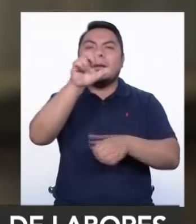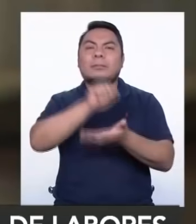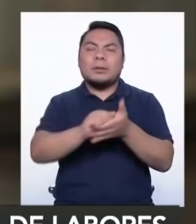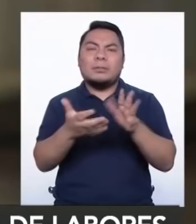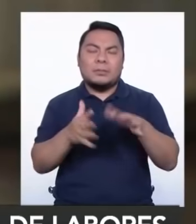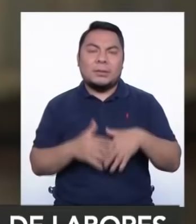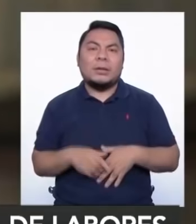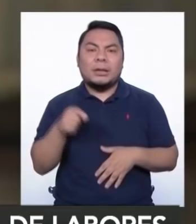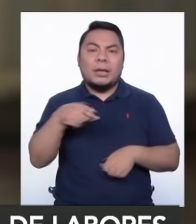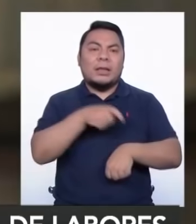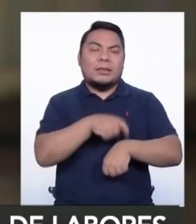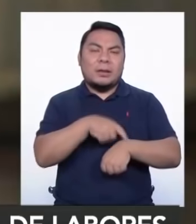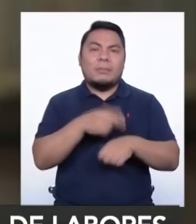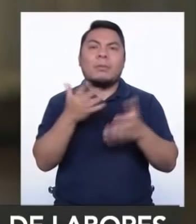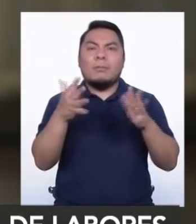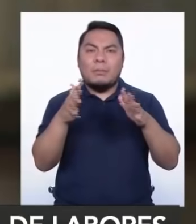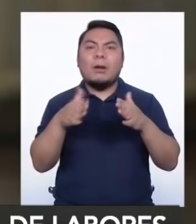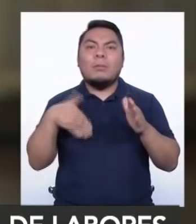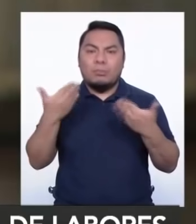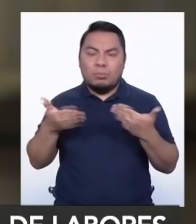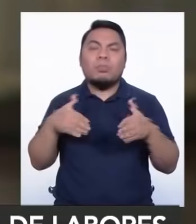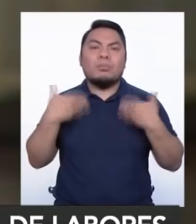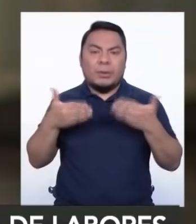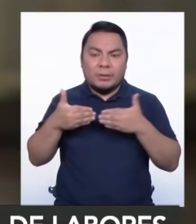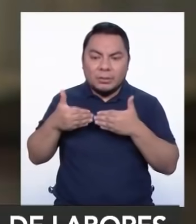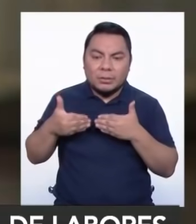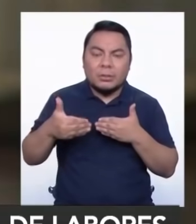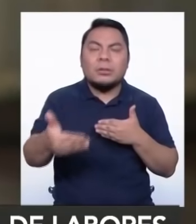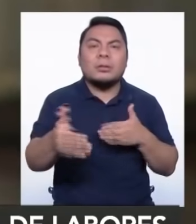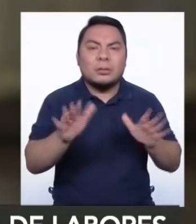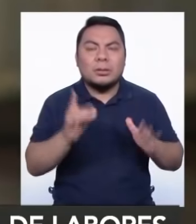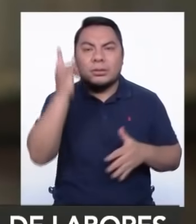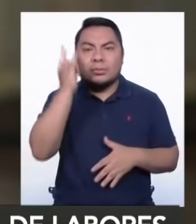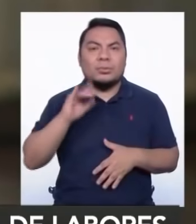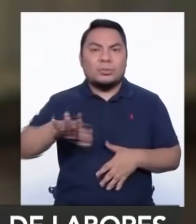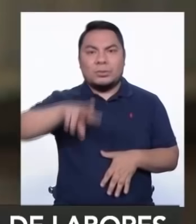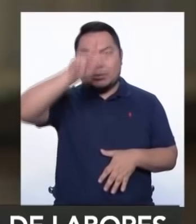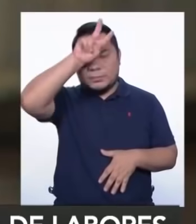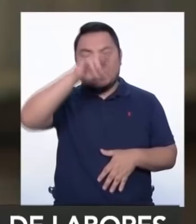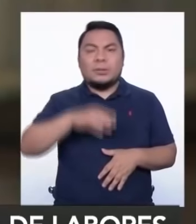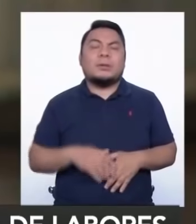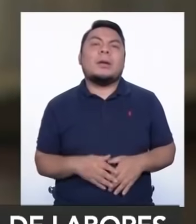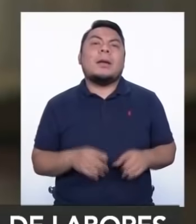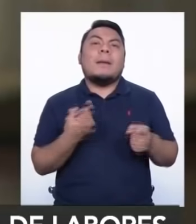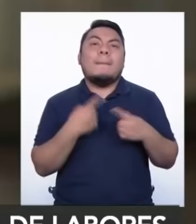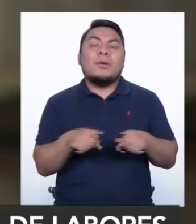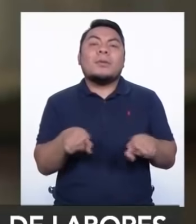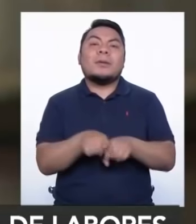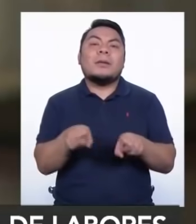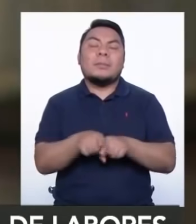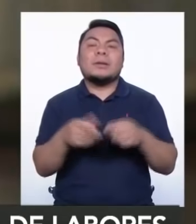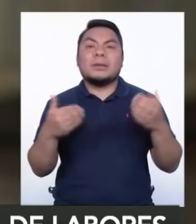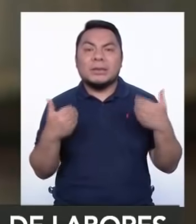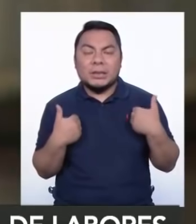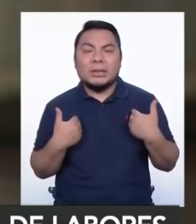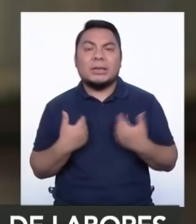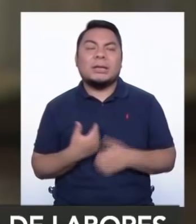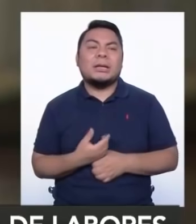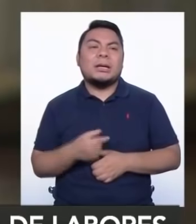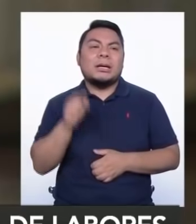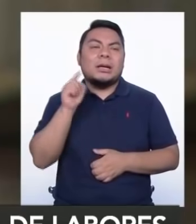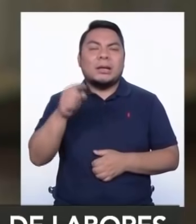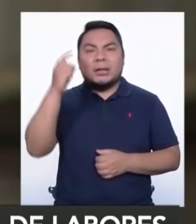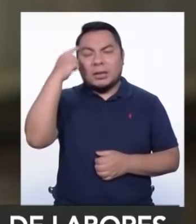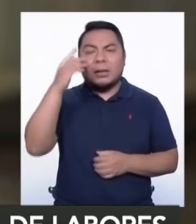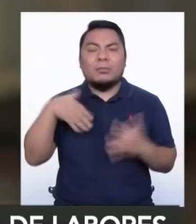el periodo que se estima que puede extenderse la emergencia sanitaria, y además tiene como criterio